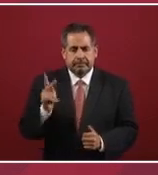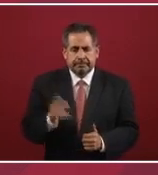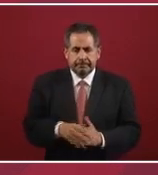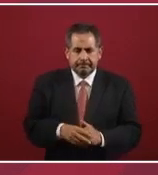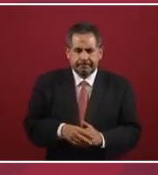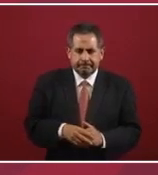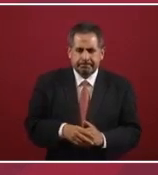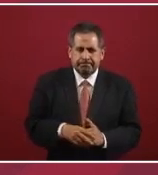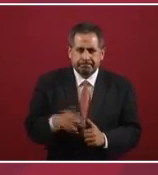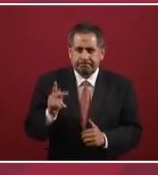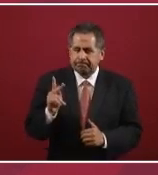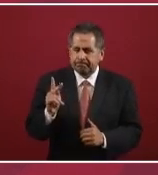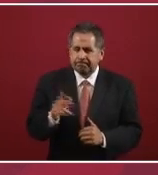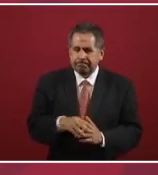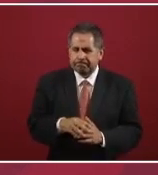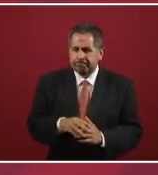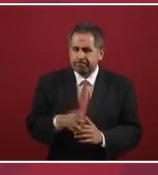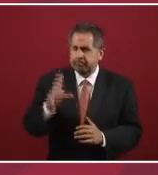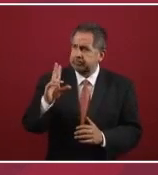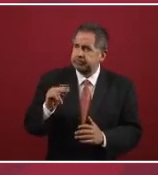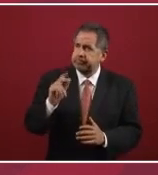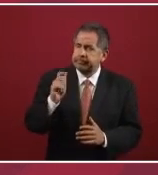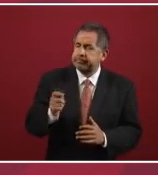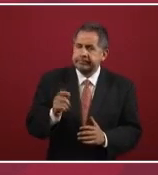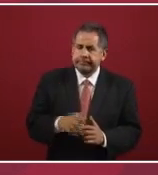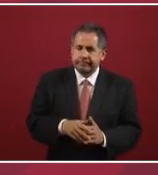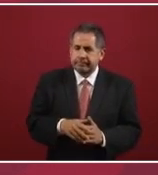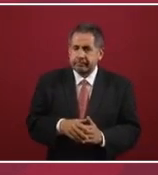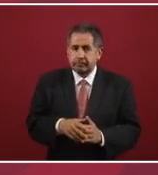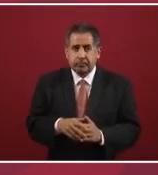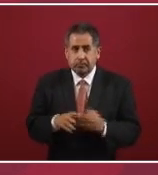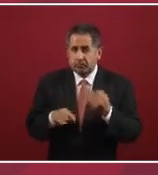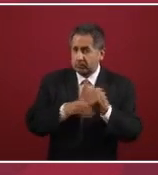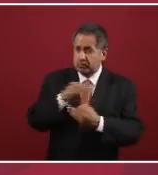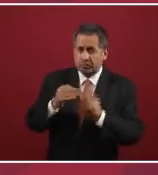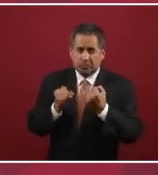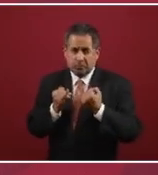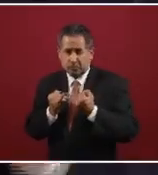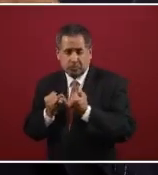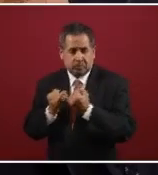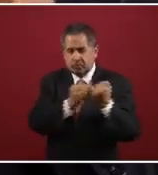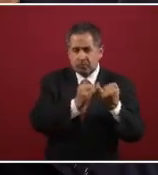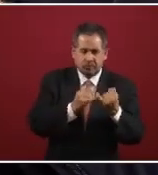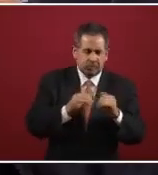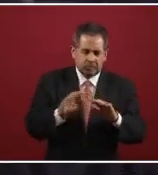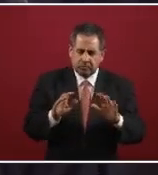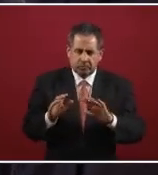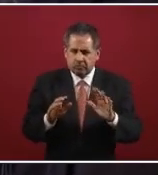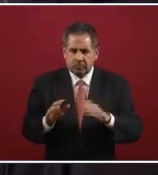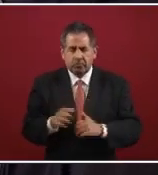no es un asunto generalizado senos